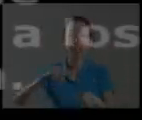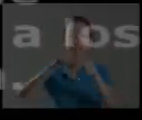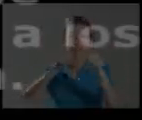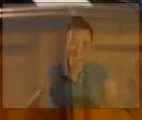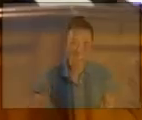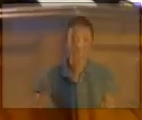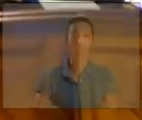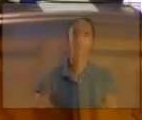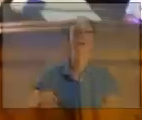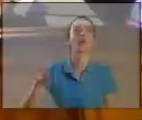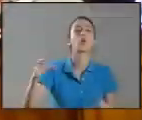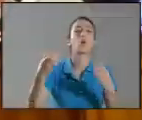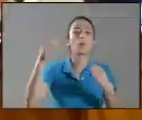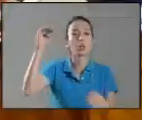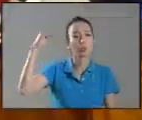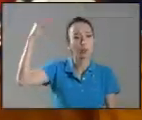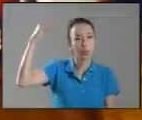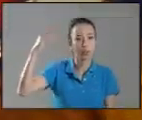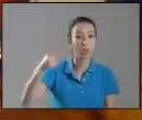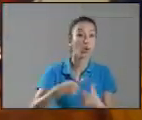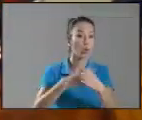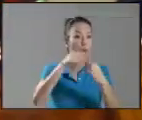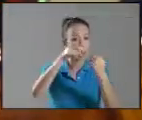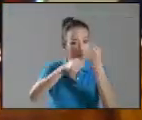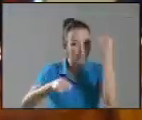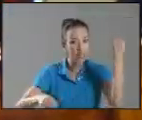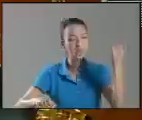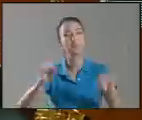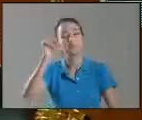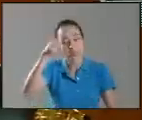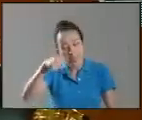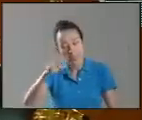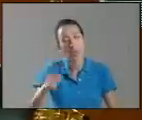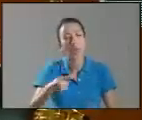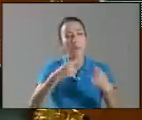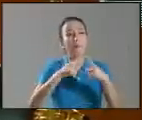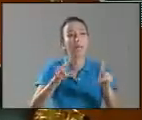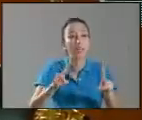que adoran en el altar. ¿Cómo los va a medir?